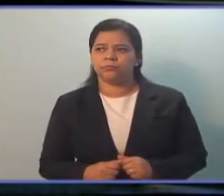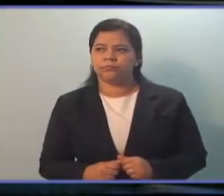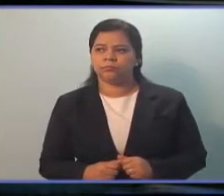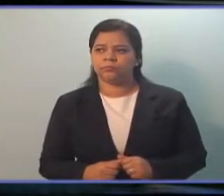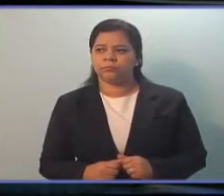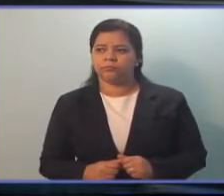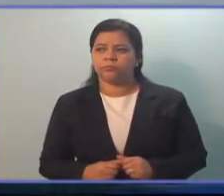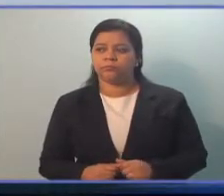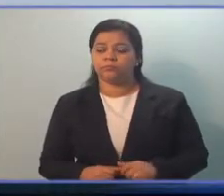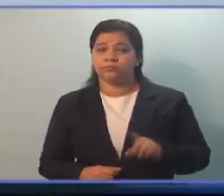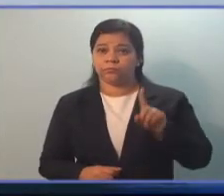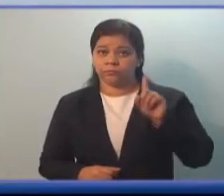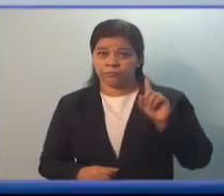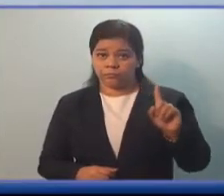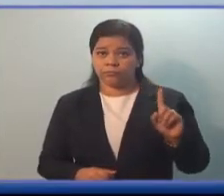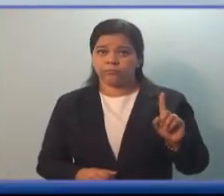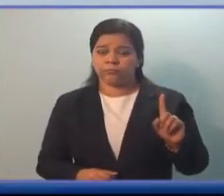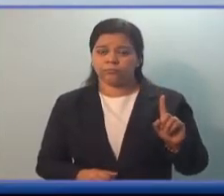Uno de los